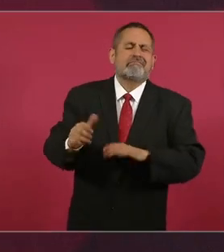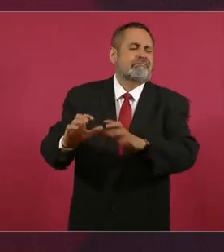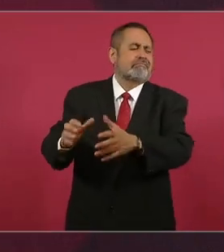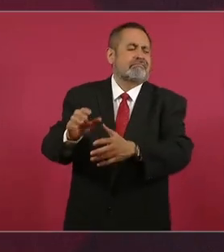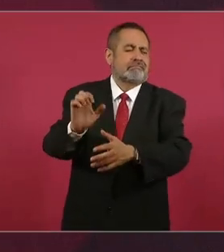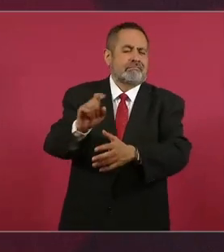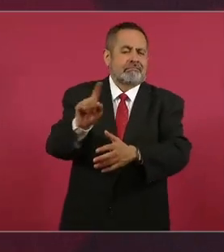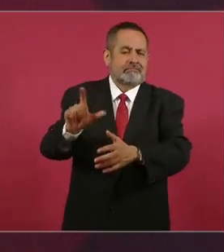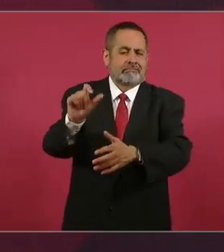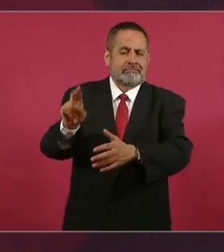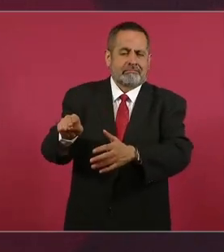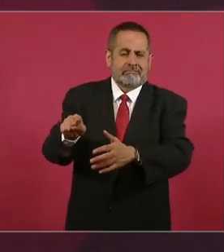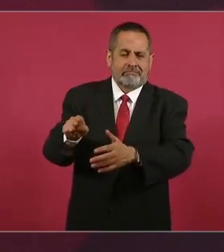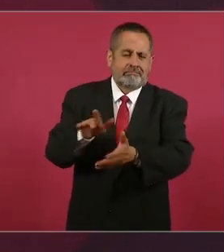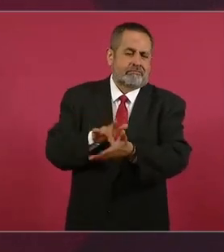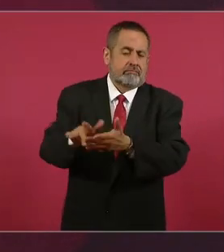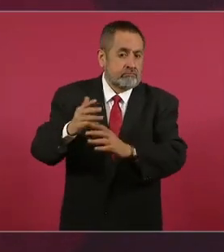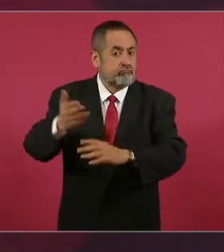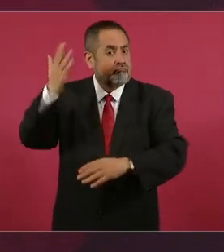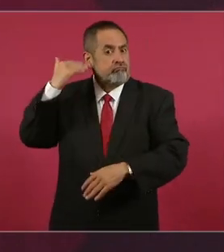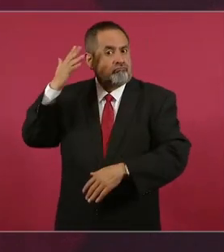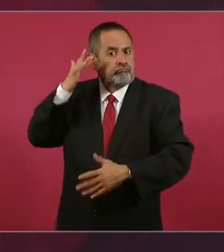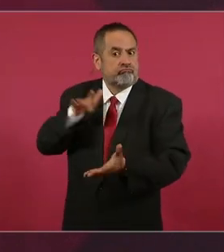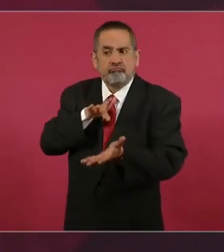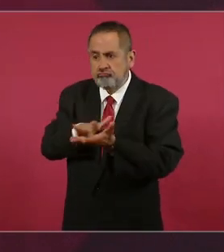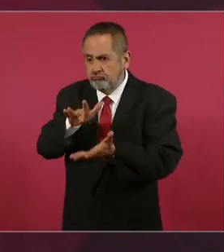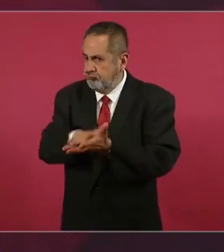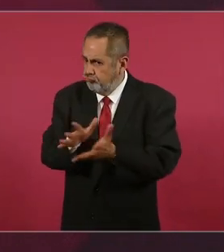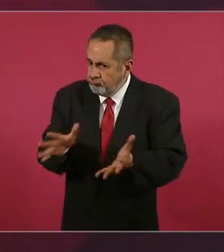de los que antes